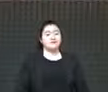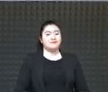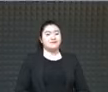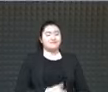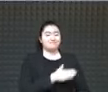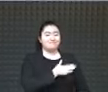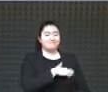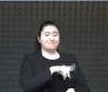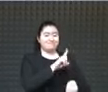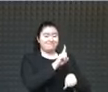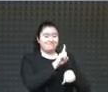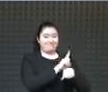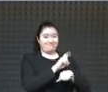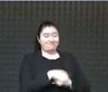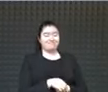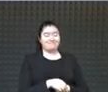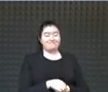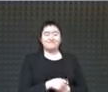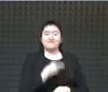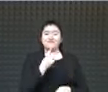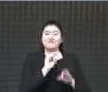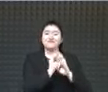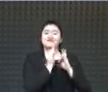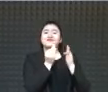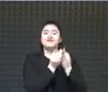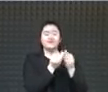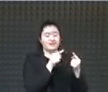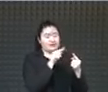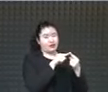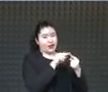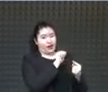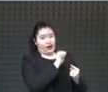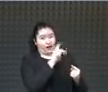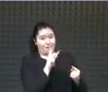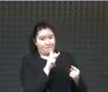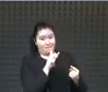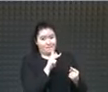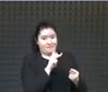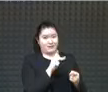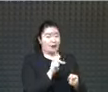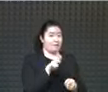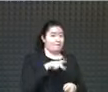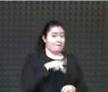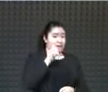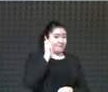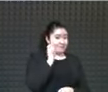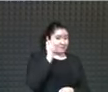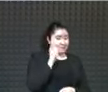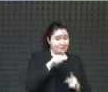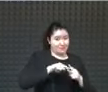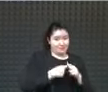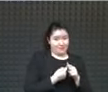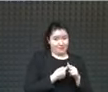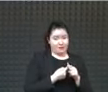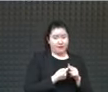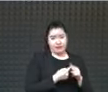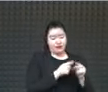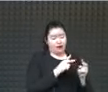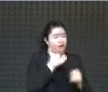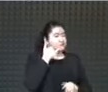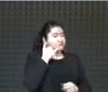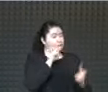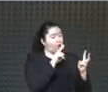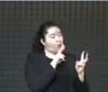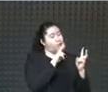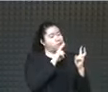Muy buen día. Tenemos dos procesos, uno a través de la aplicación de Mi Beca para Empezar, que se descarga en el teléfono